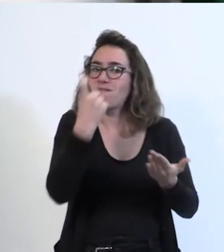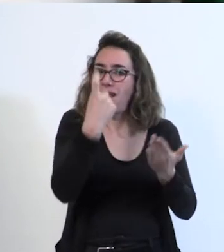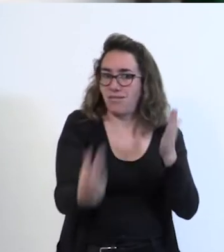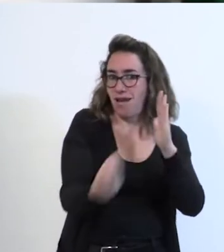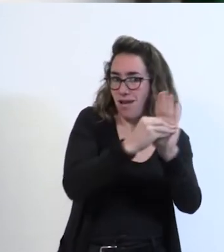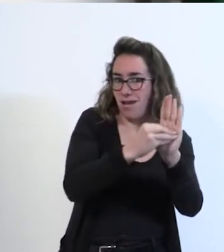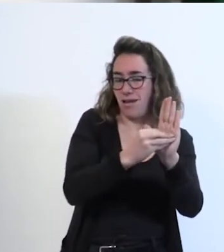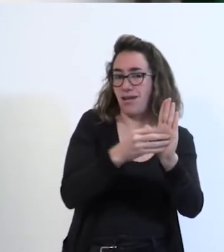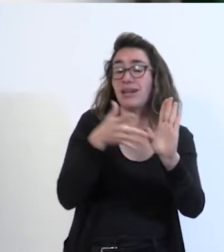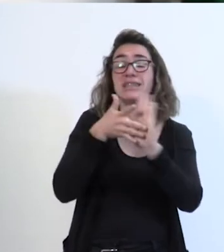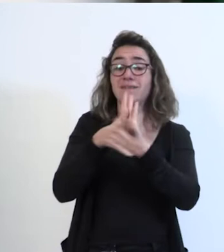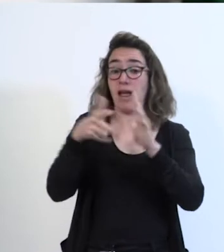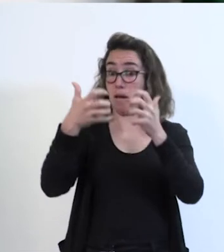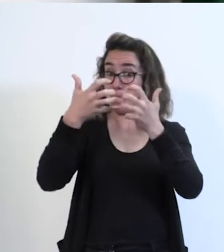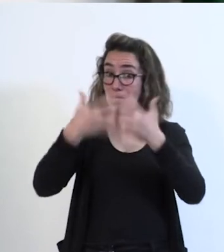este mecanismo